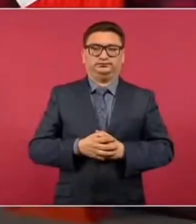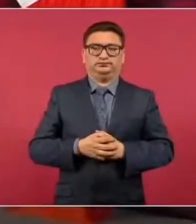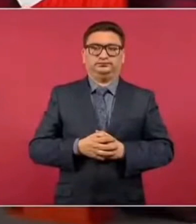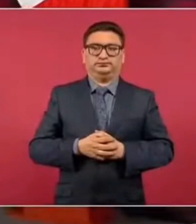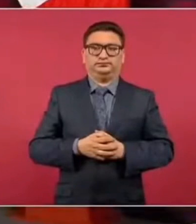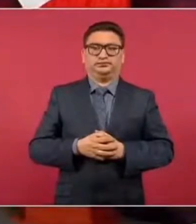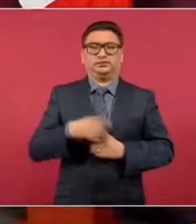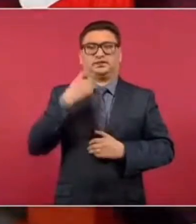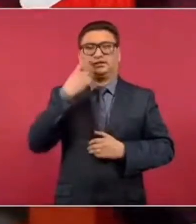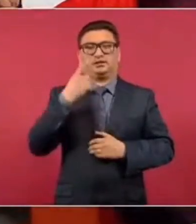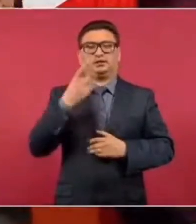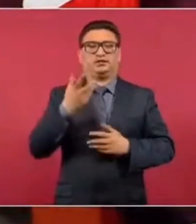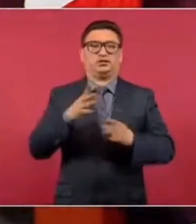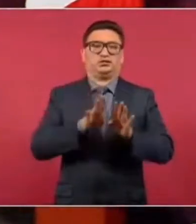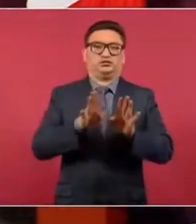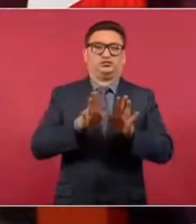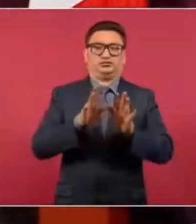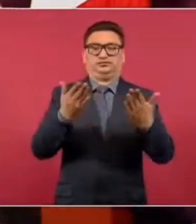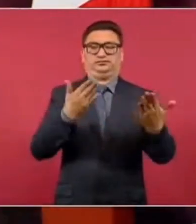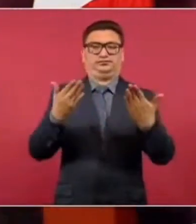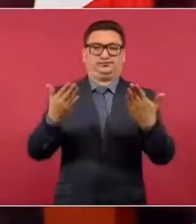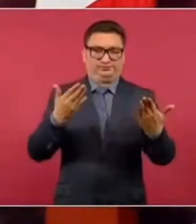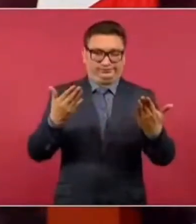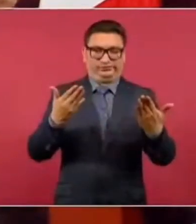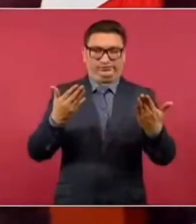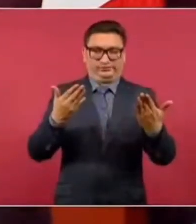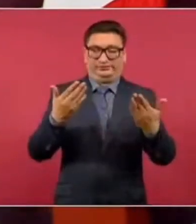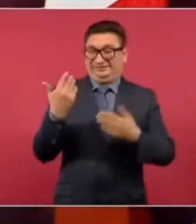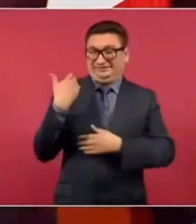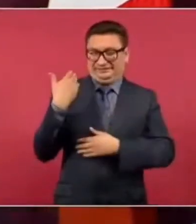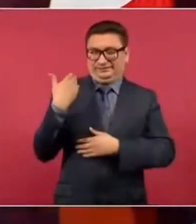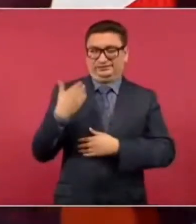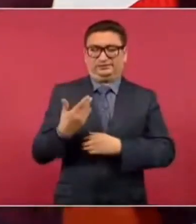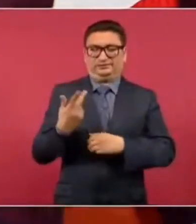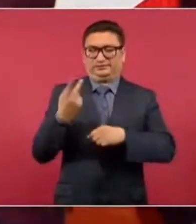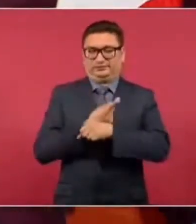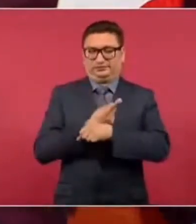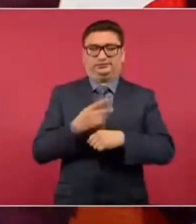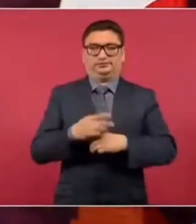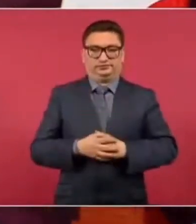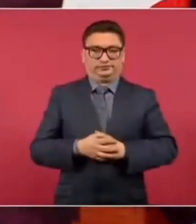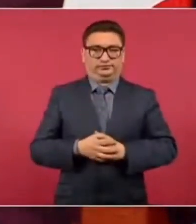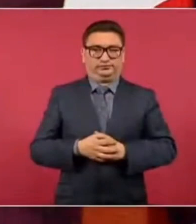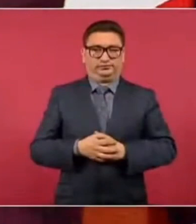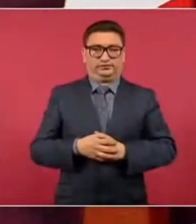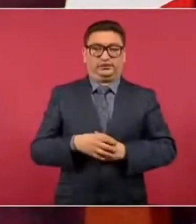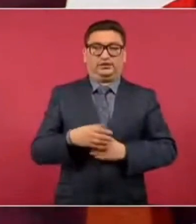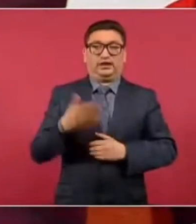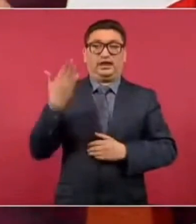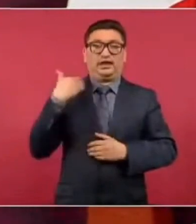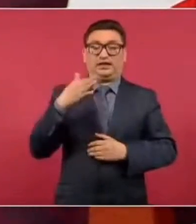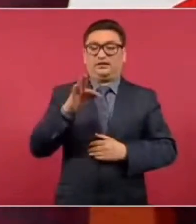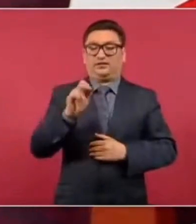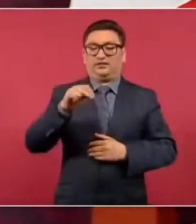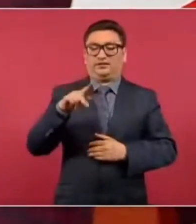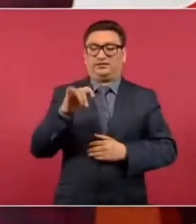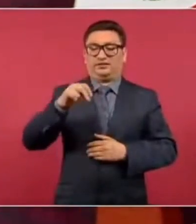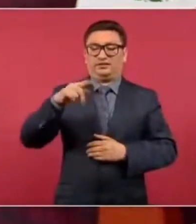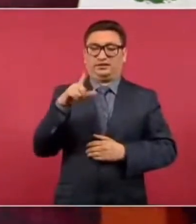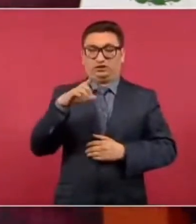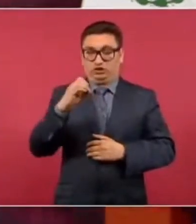fíjense, la paradoja, ¿no? Hace poco, una escasez de fentanilo